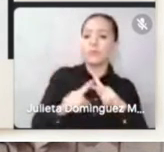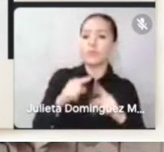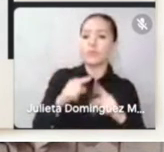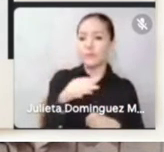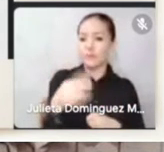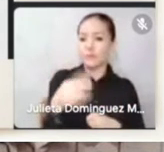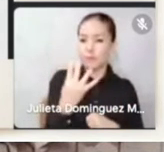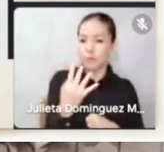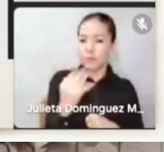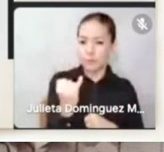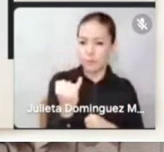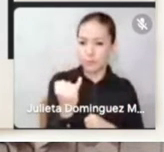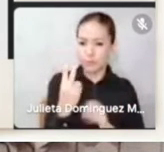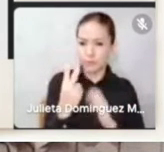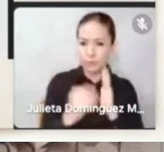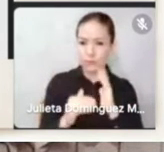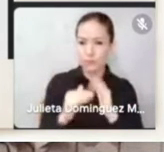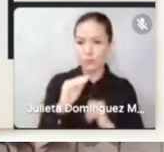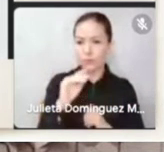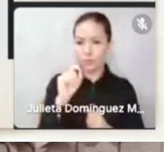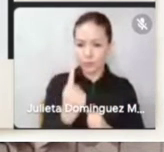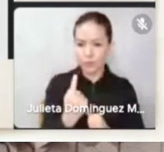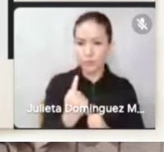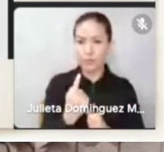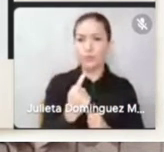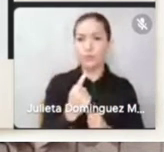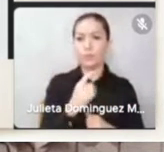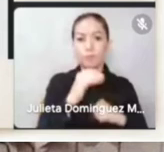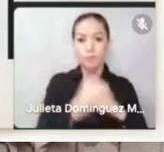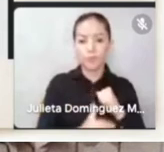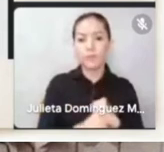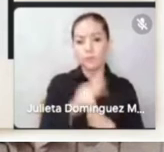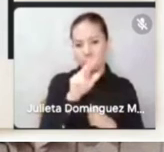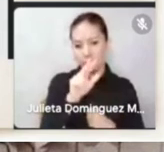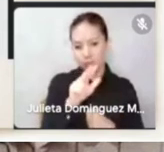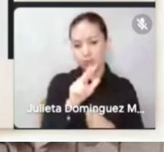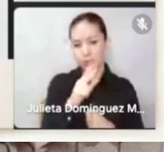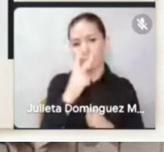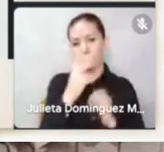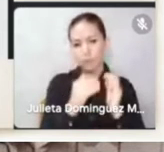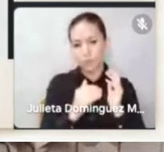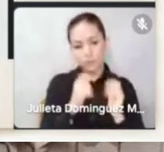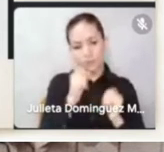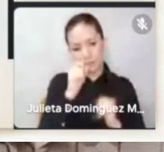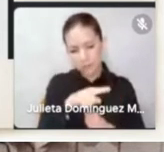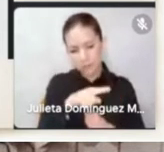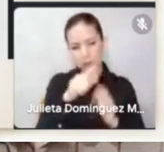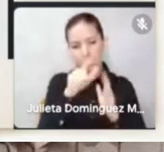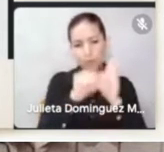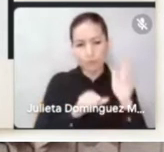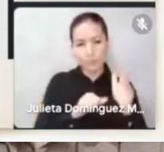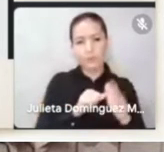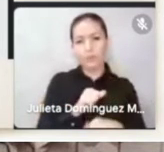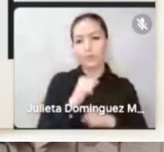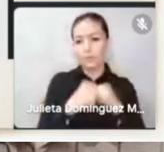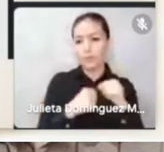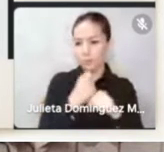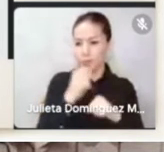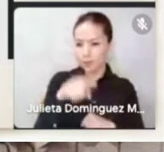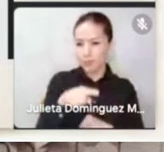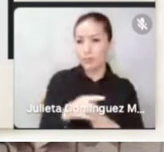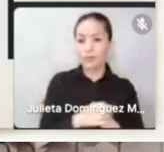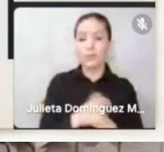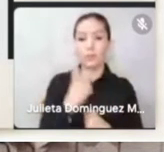junio de 2021 y feneció el 18 del mismo mes y año, mientras que los medios de impugnación que hoy se resuelven